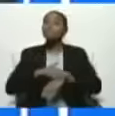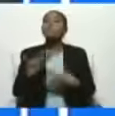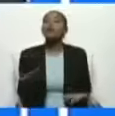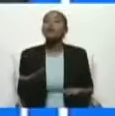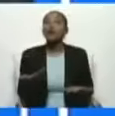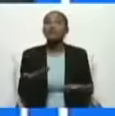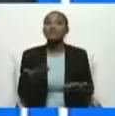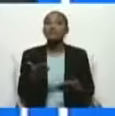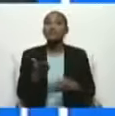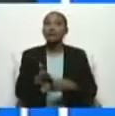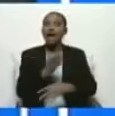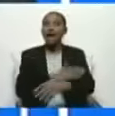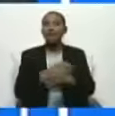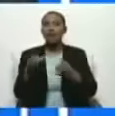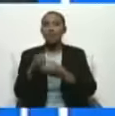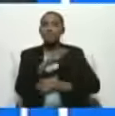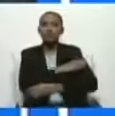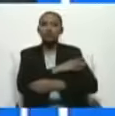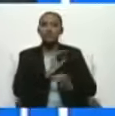preparado, ¿adivinen qué?